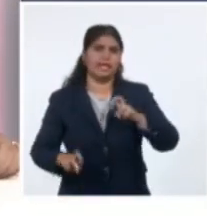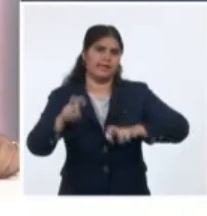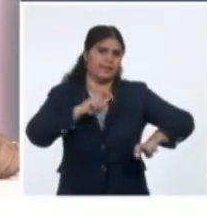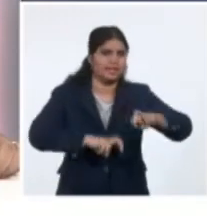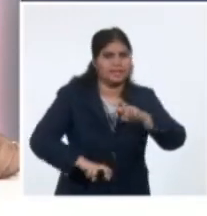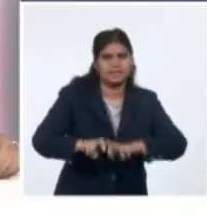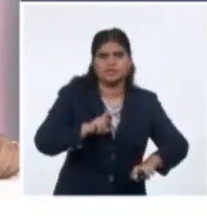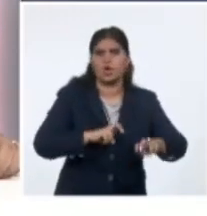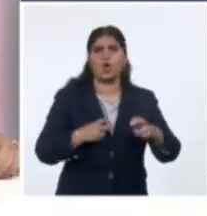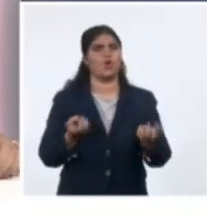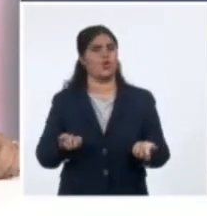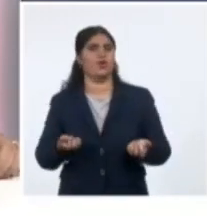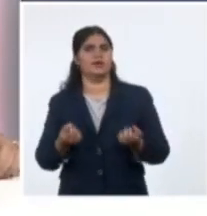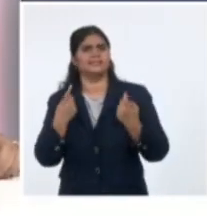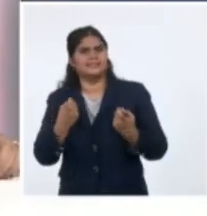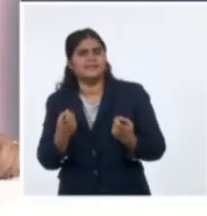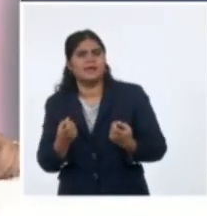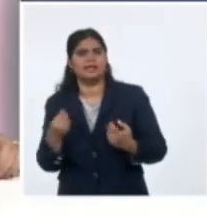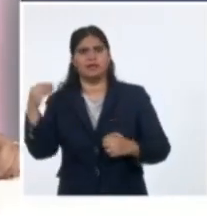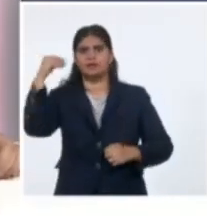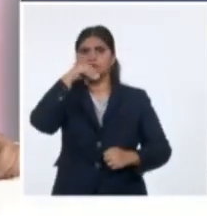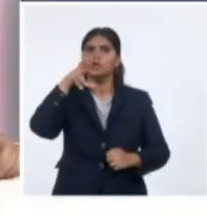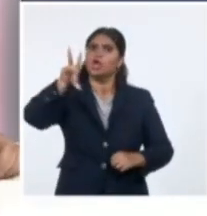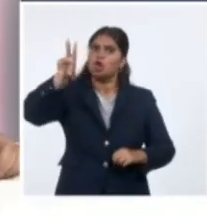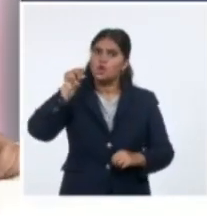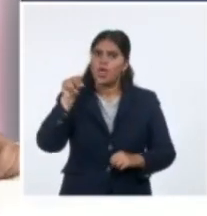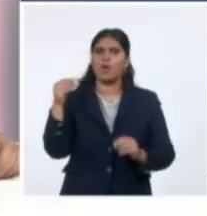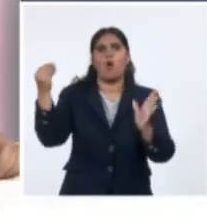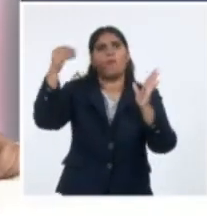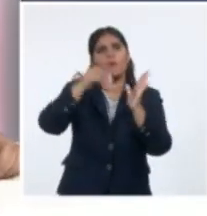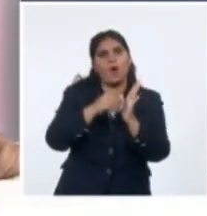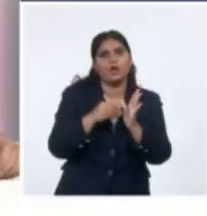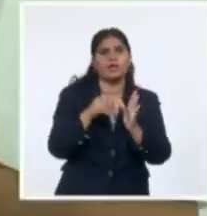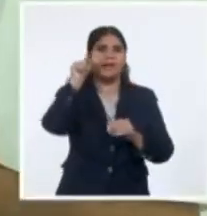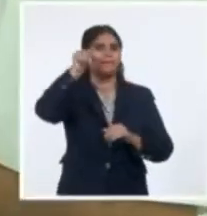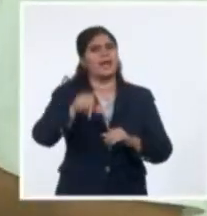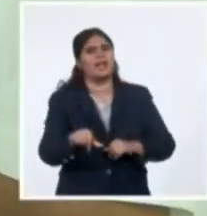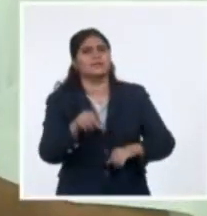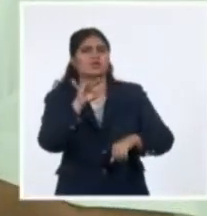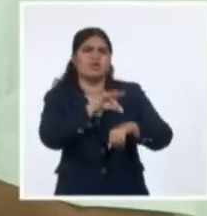limitada por la imposición a Cuba de este cerco injusto e inhumano.